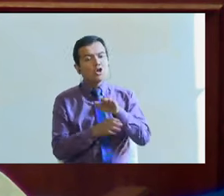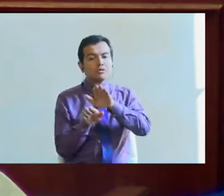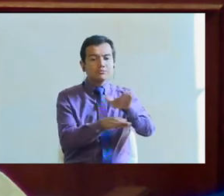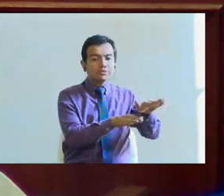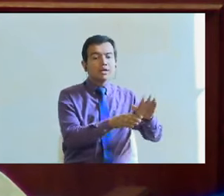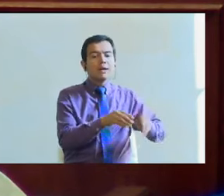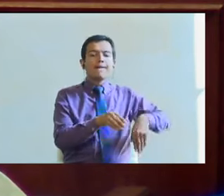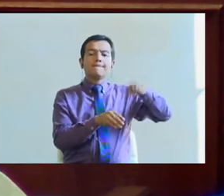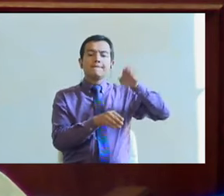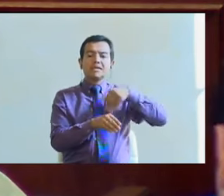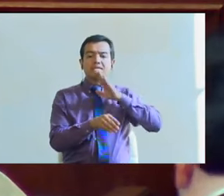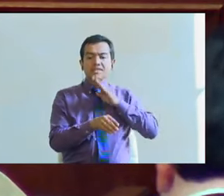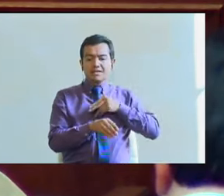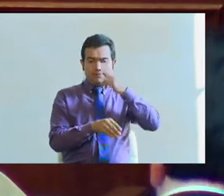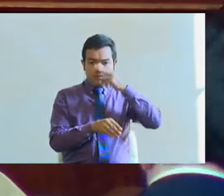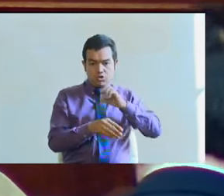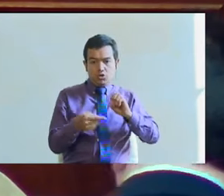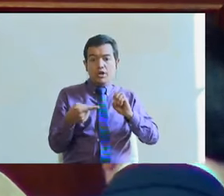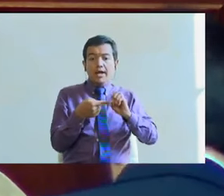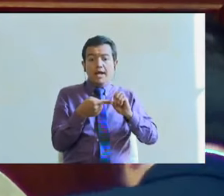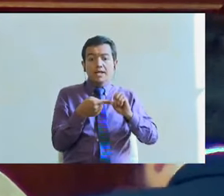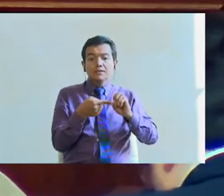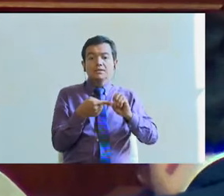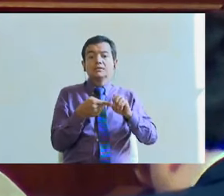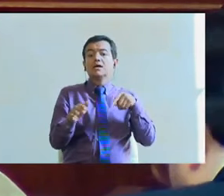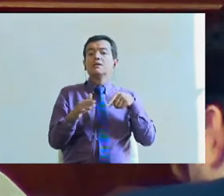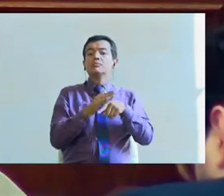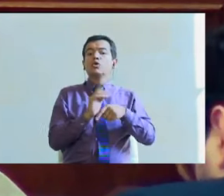Guevara que ya lleva un mes